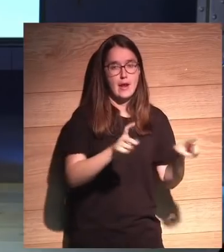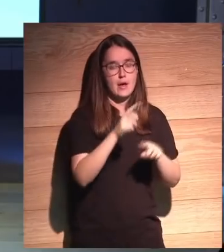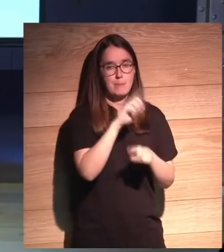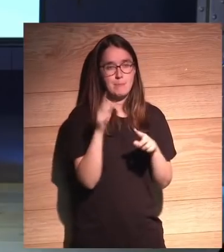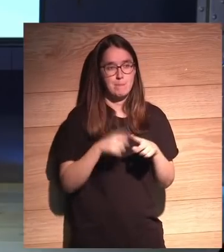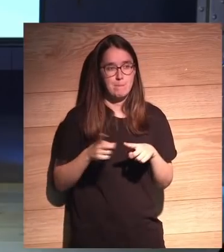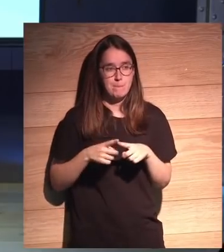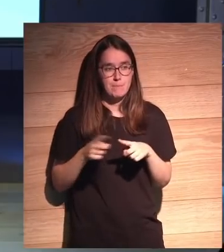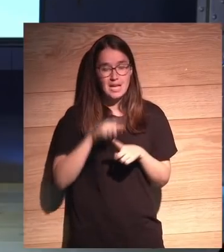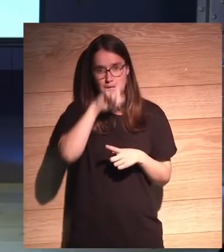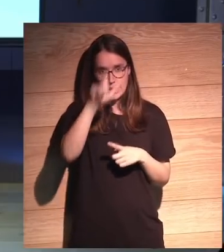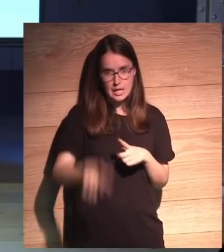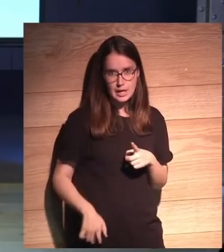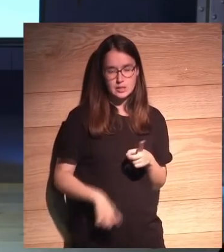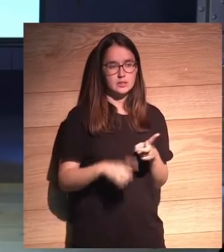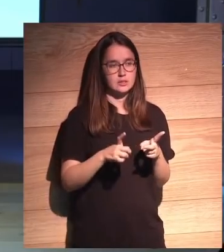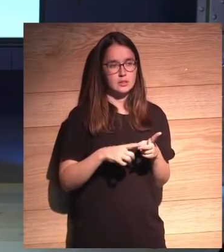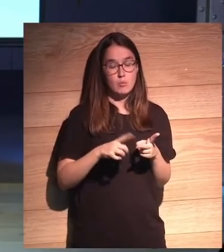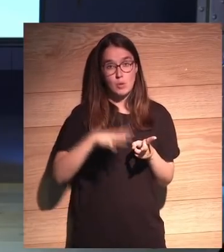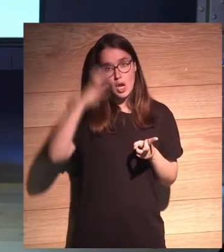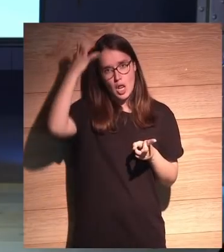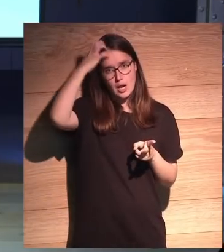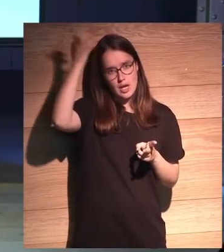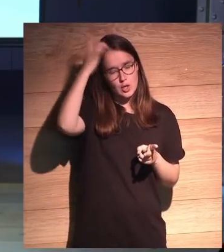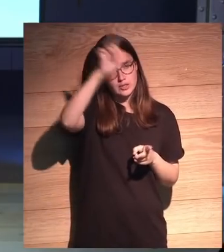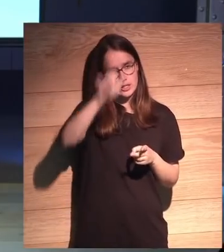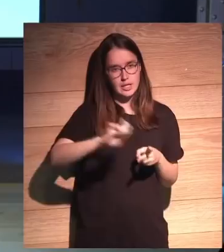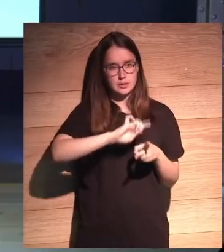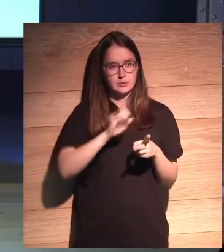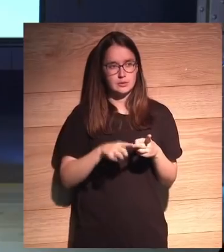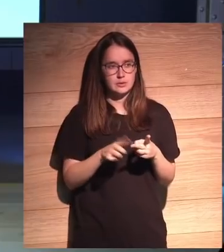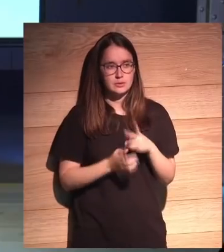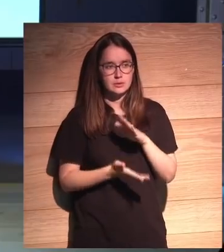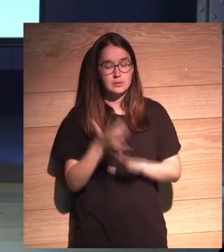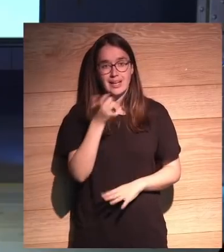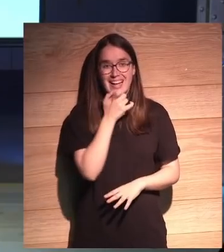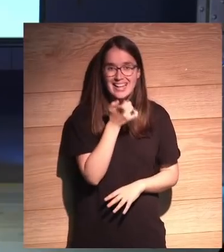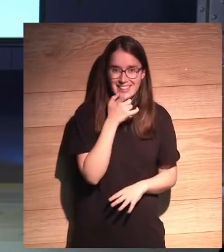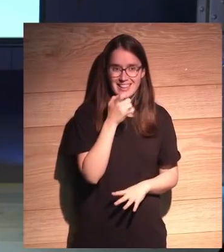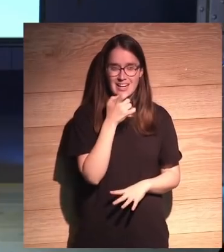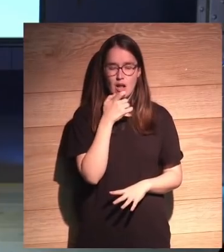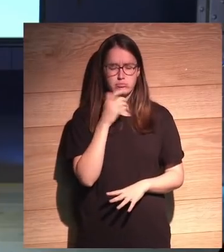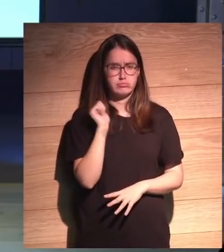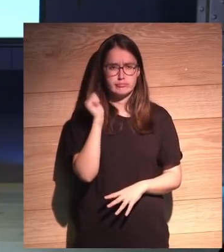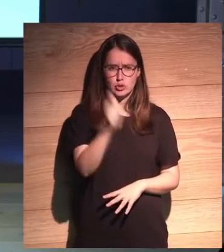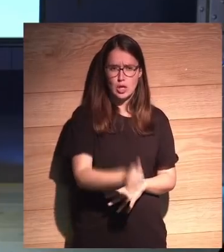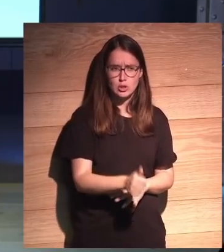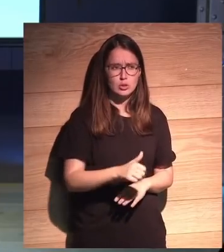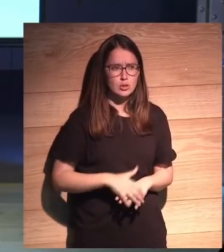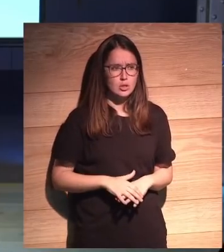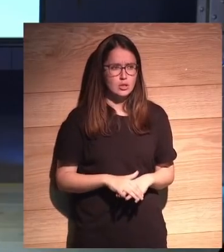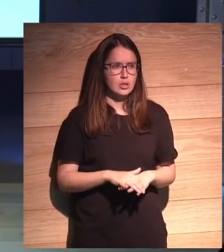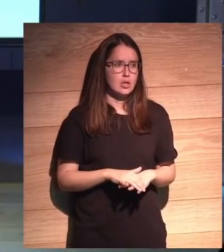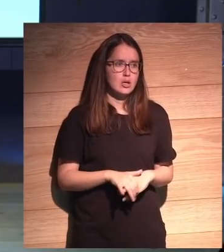primero por Italia, por las cortes italianas, luego se marchó a Inglaterra, donde estuvo mucho tiempo,